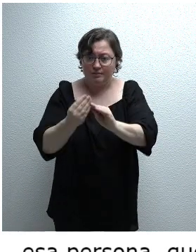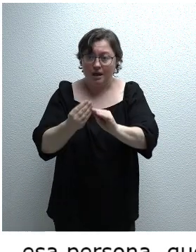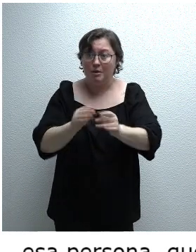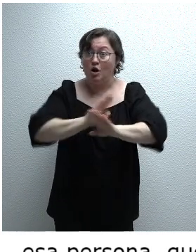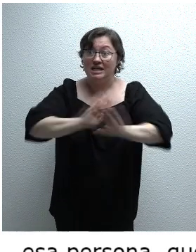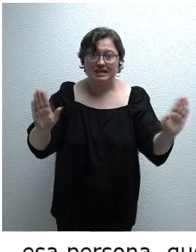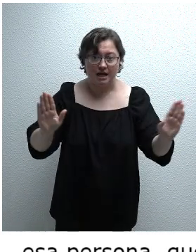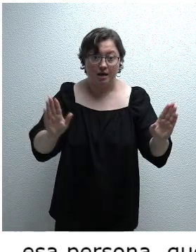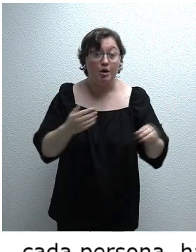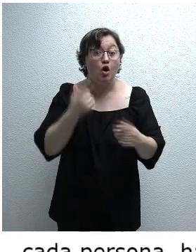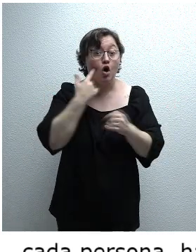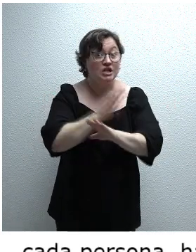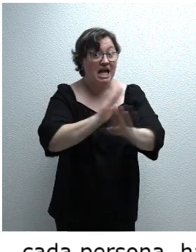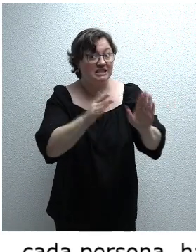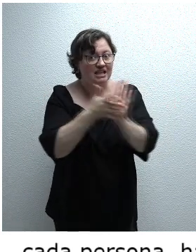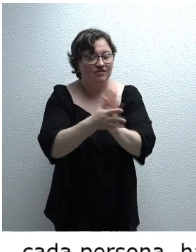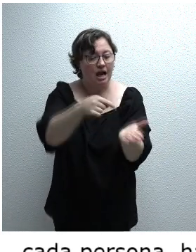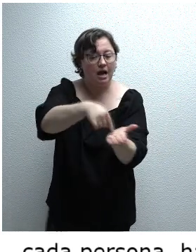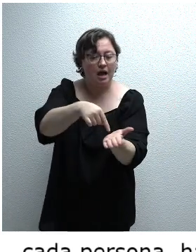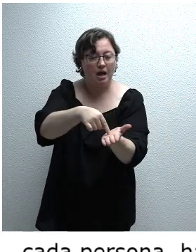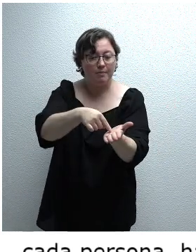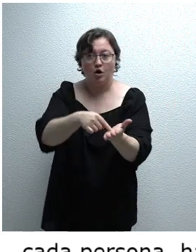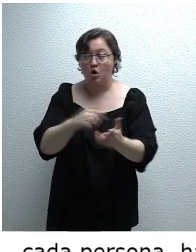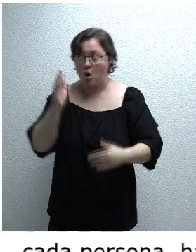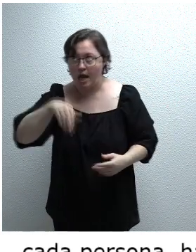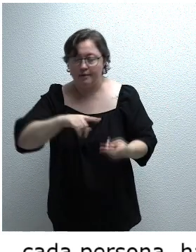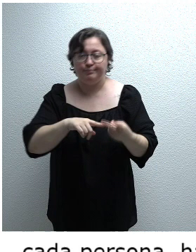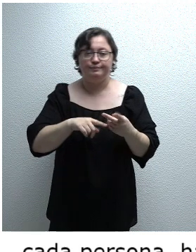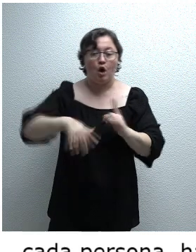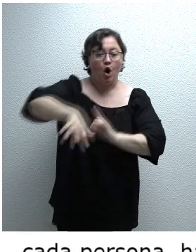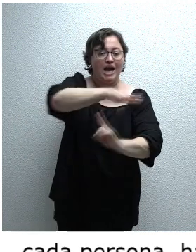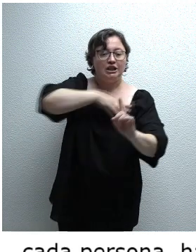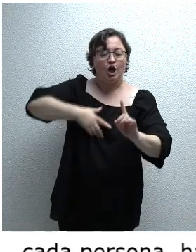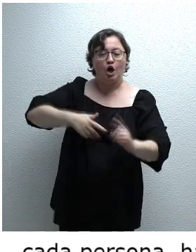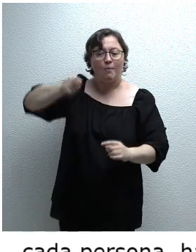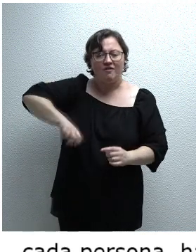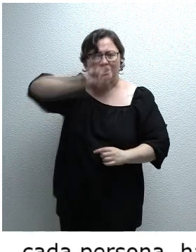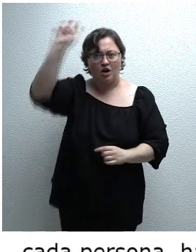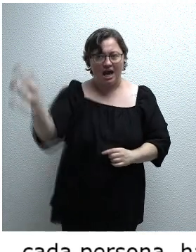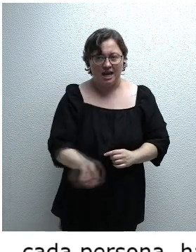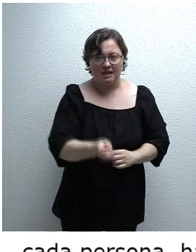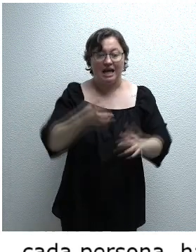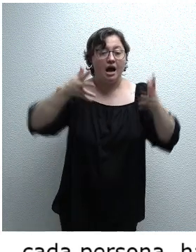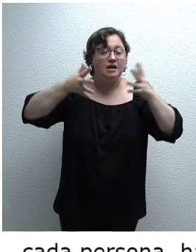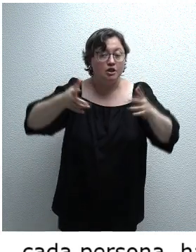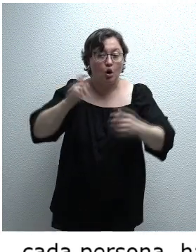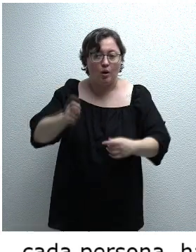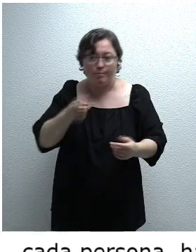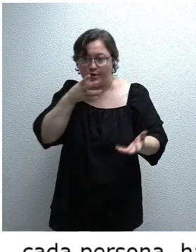ya está exige, y no lo tenemos todavía, esos entornos multidisciplinares que asesoren al